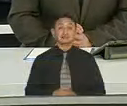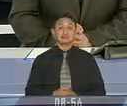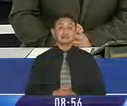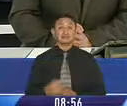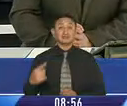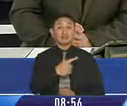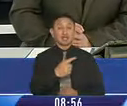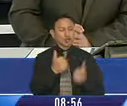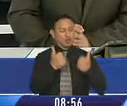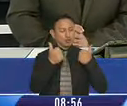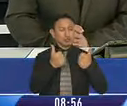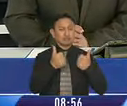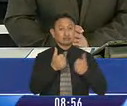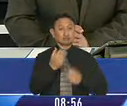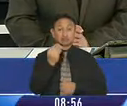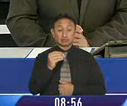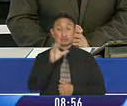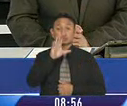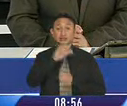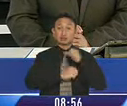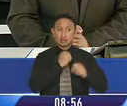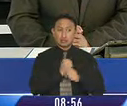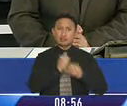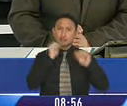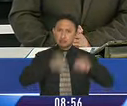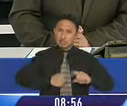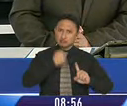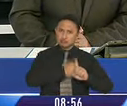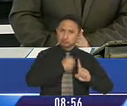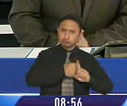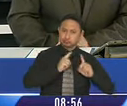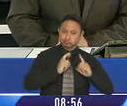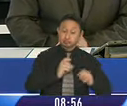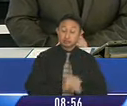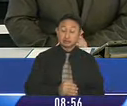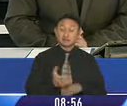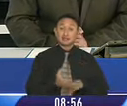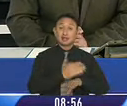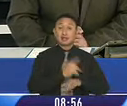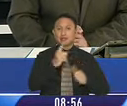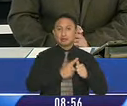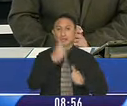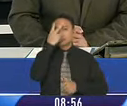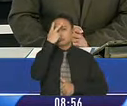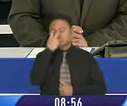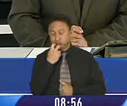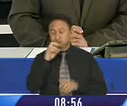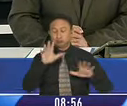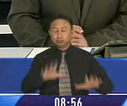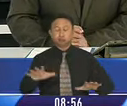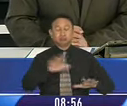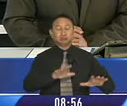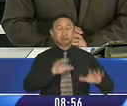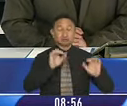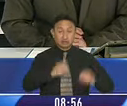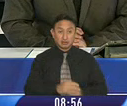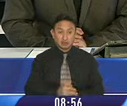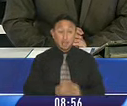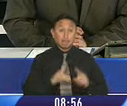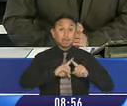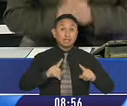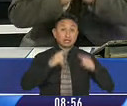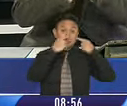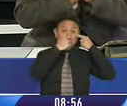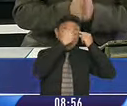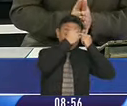ayudar a este pelado de 5 años de edad que lucha contra un cáncer y ya lo dejó ciego. Lamentablemente este cáncer que tiene puede expandirse al